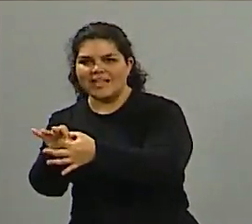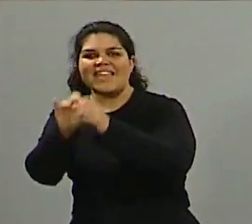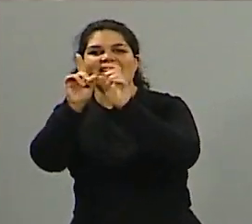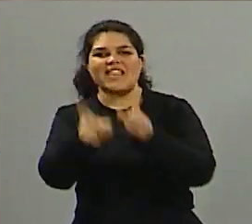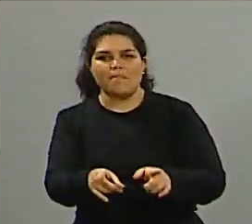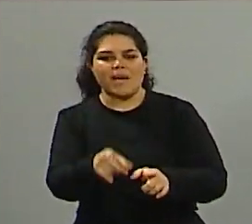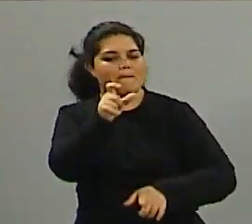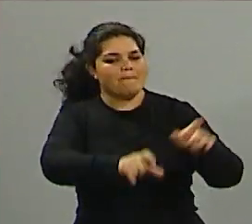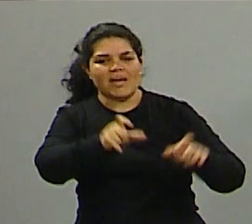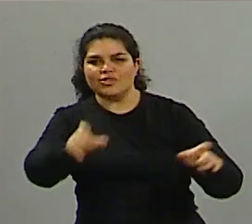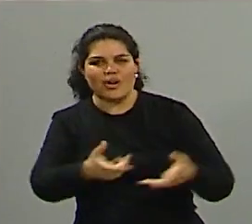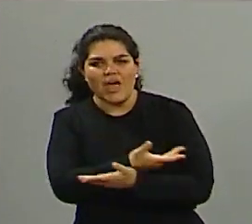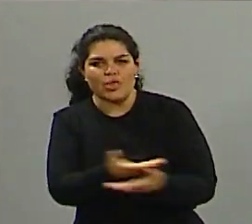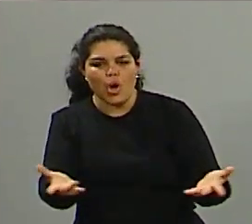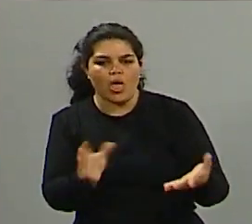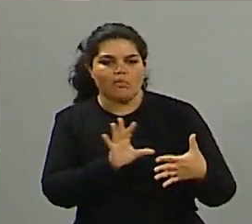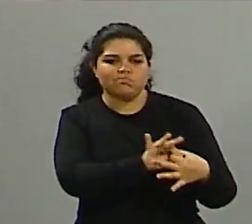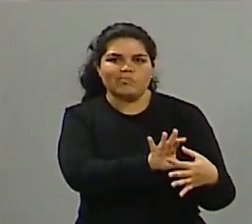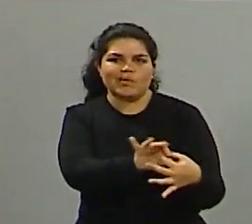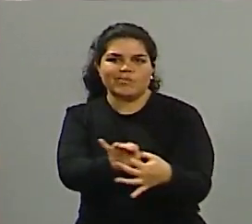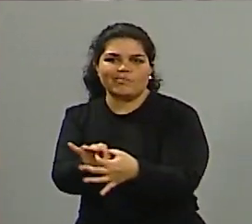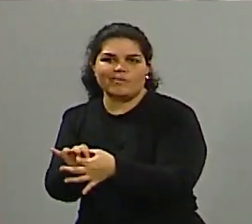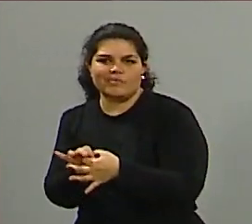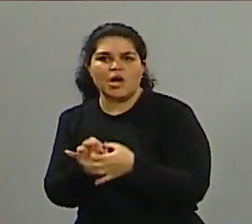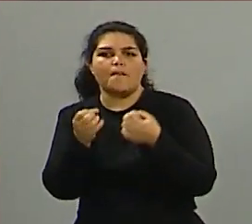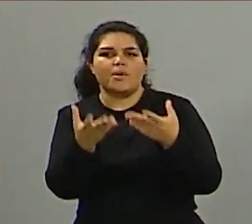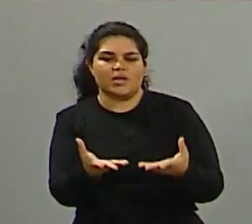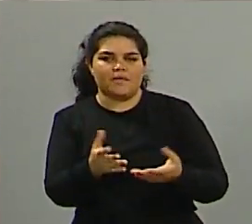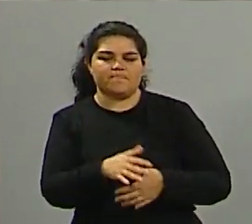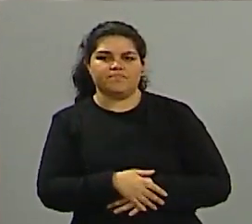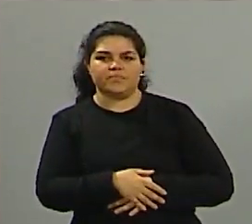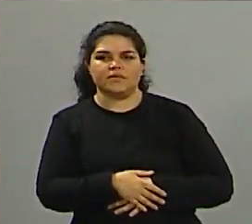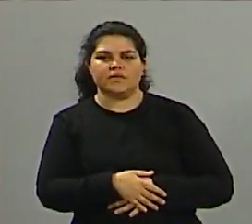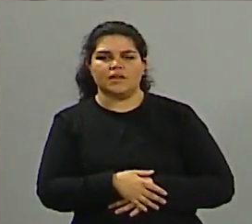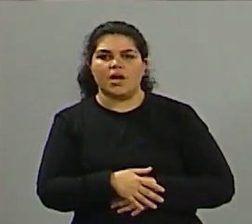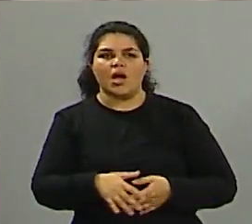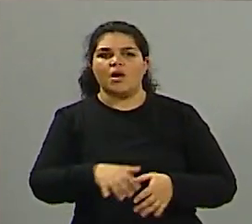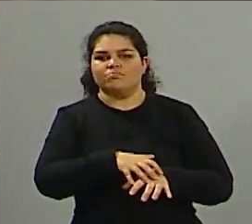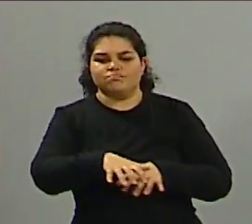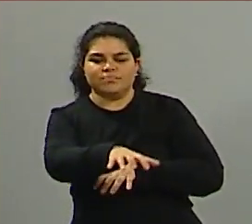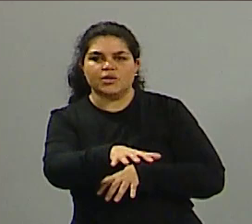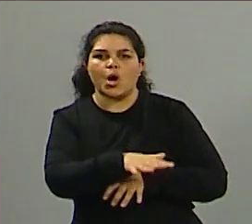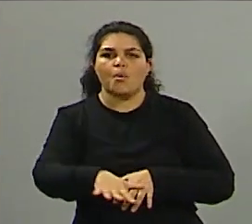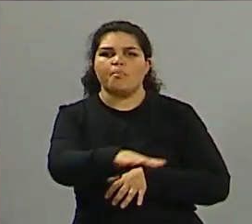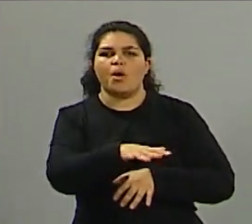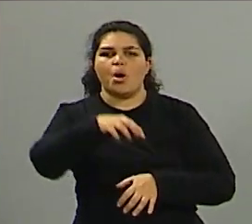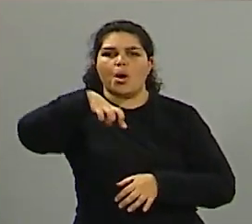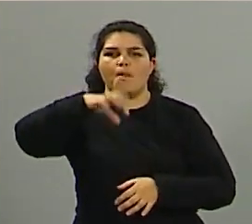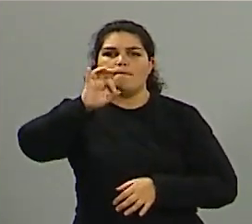interesante porque siempre las clases populares o en el periodo han sido un poco relegadas a esta